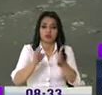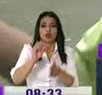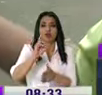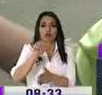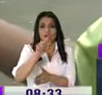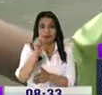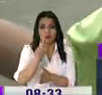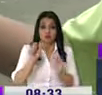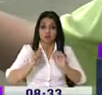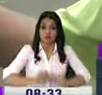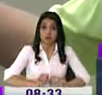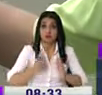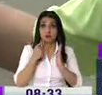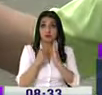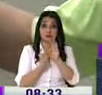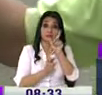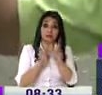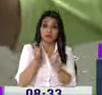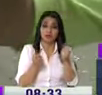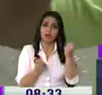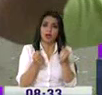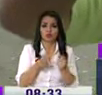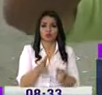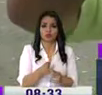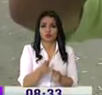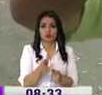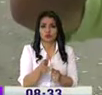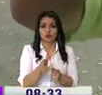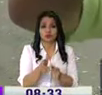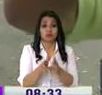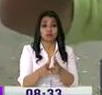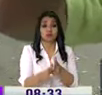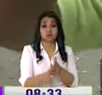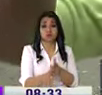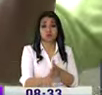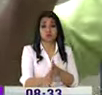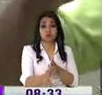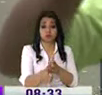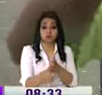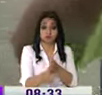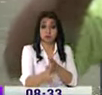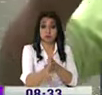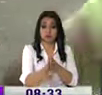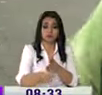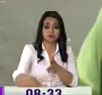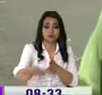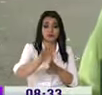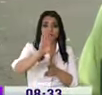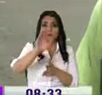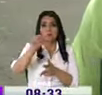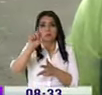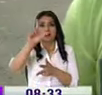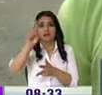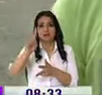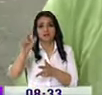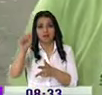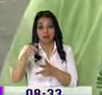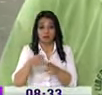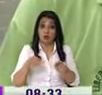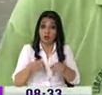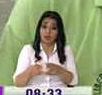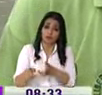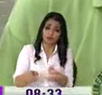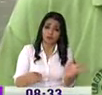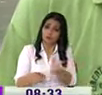De repente la gente hace unos colones en la parte de la Balsar, pudiendo aquí desfogar